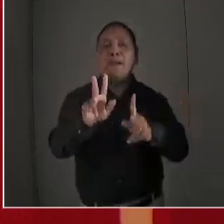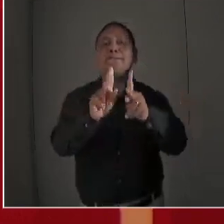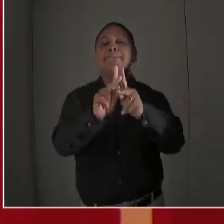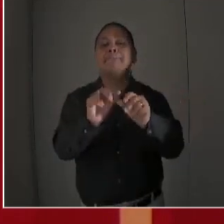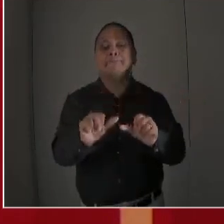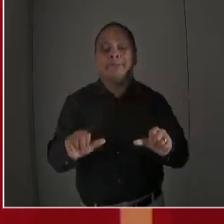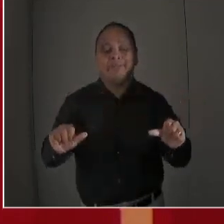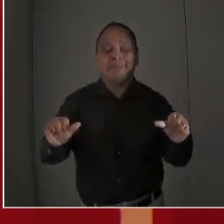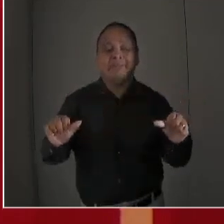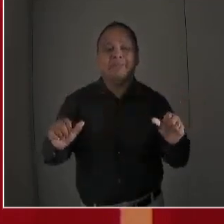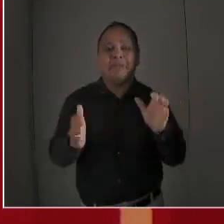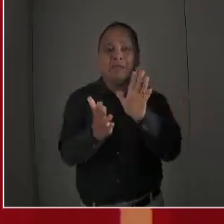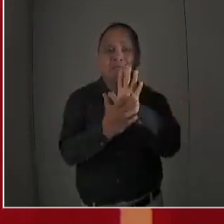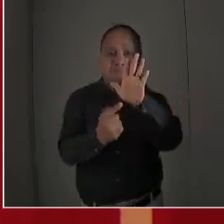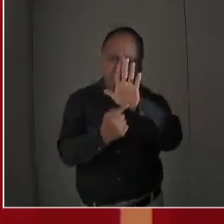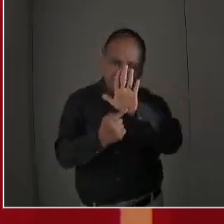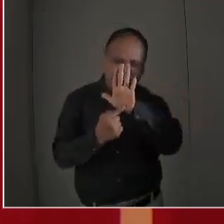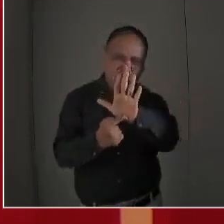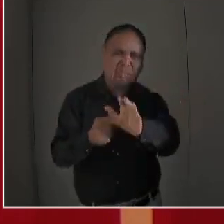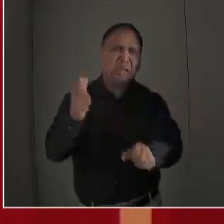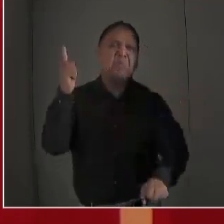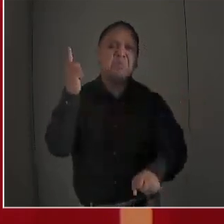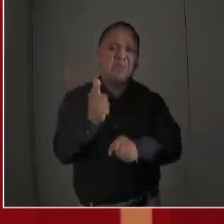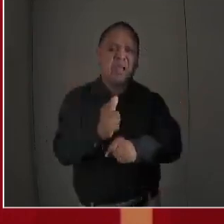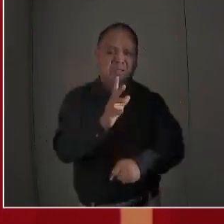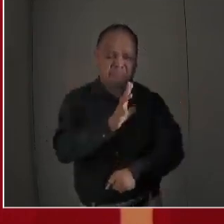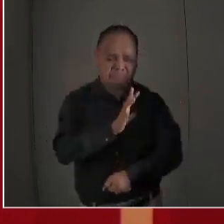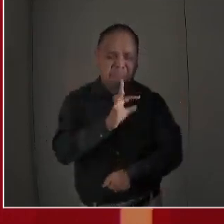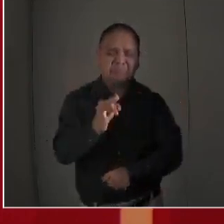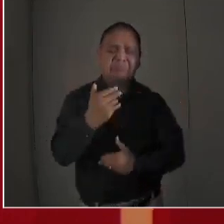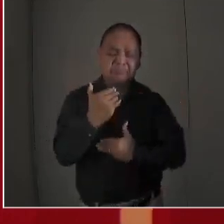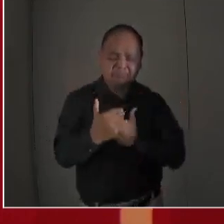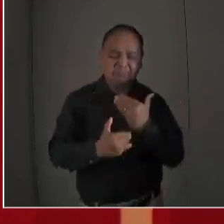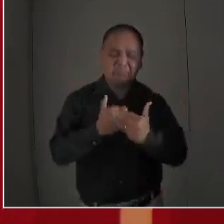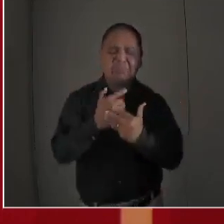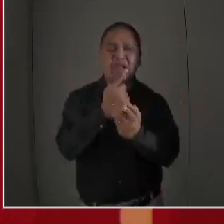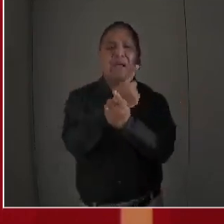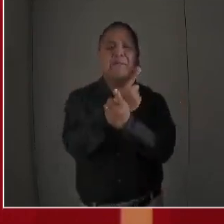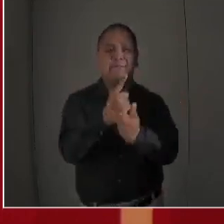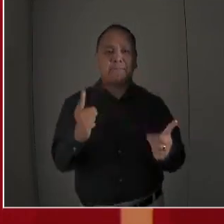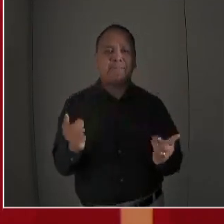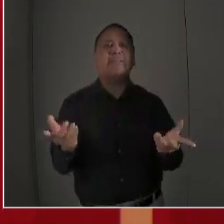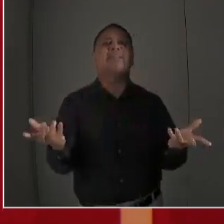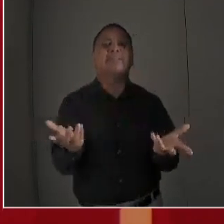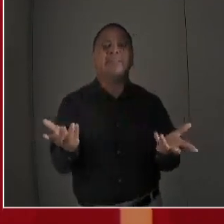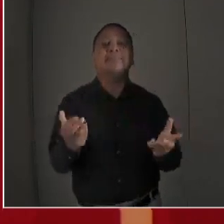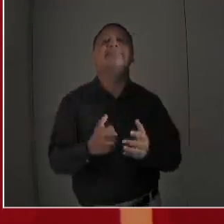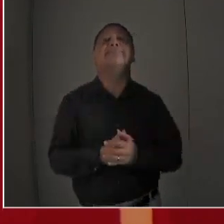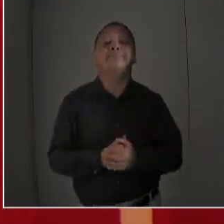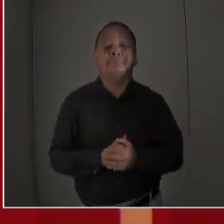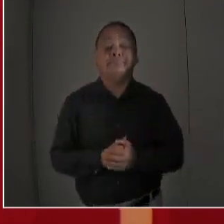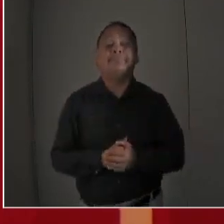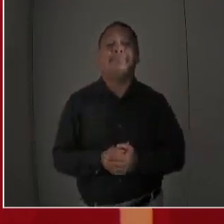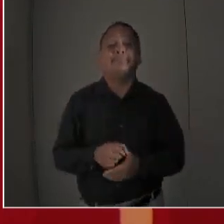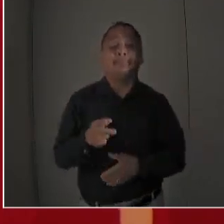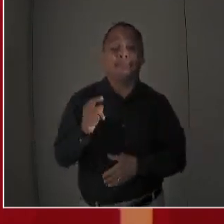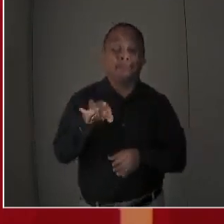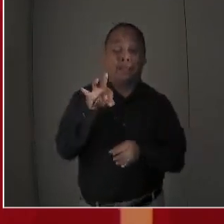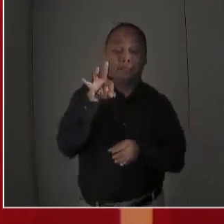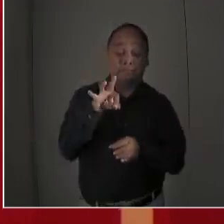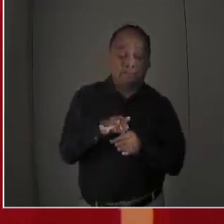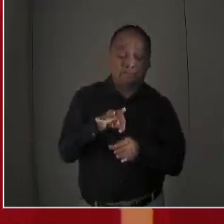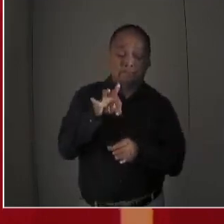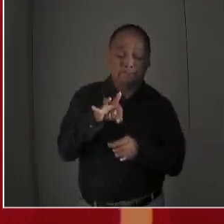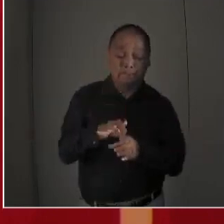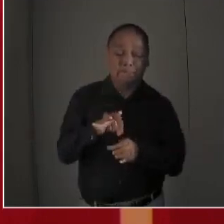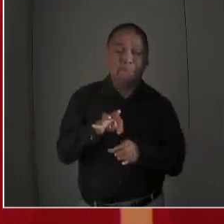y convenciendo de que era posible a través de procesos democráticos lograr en las urnas lo